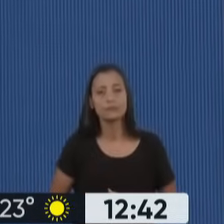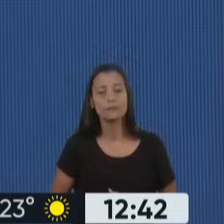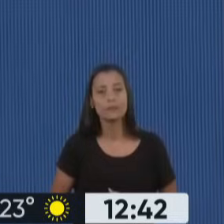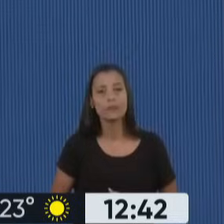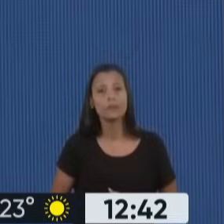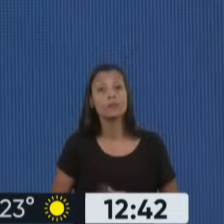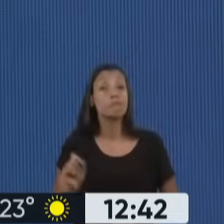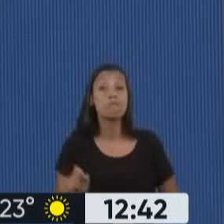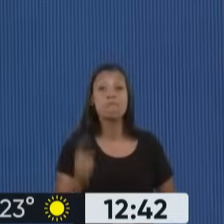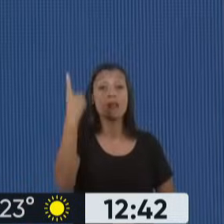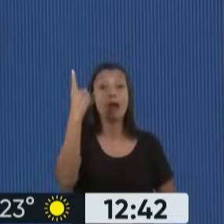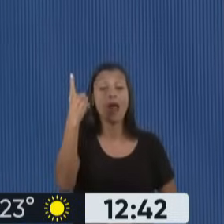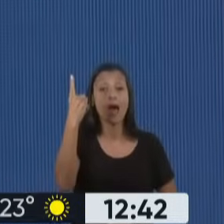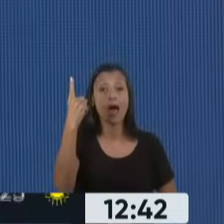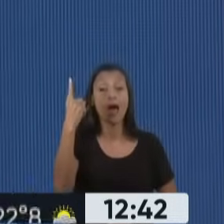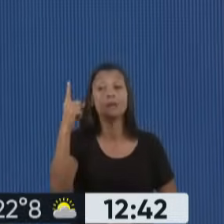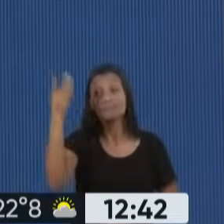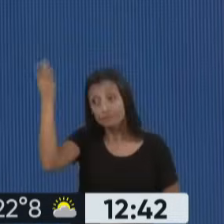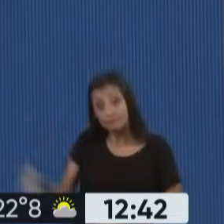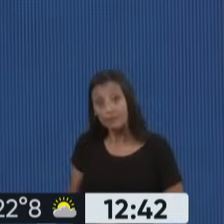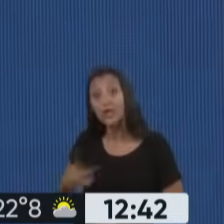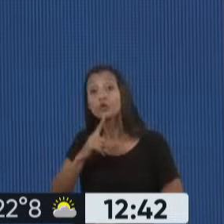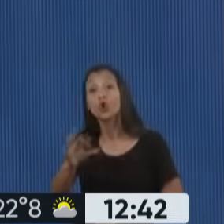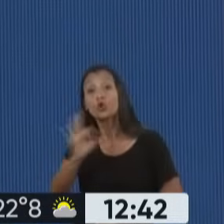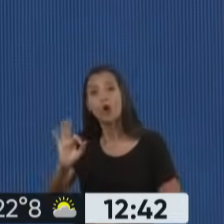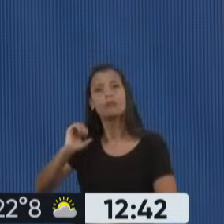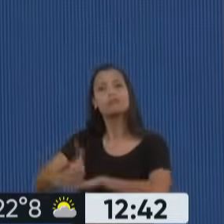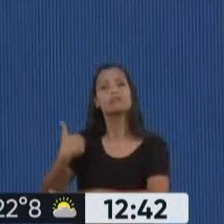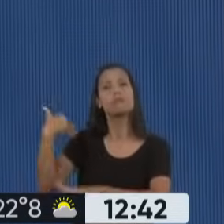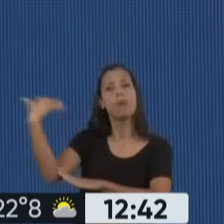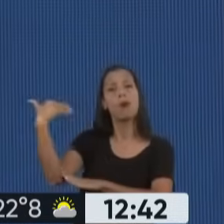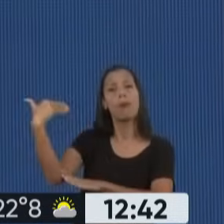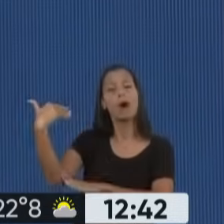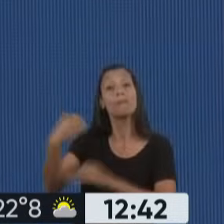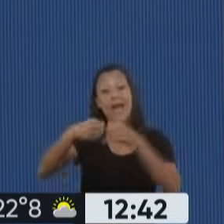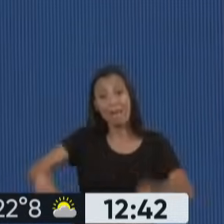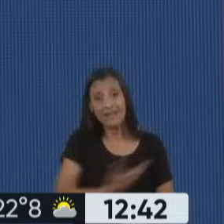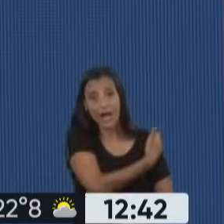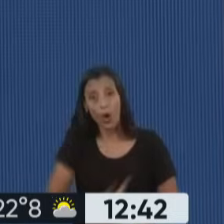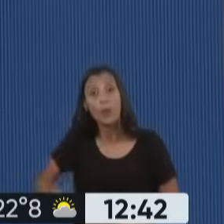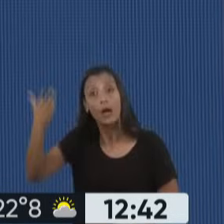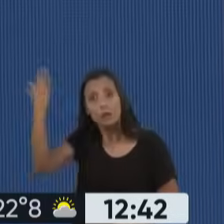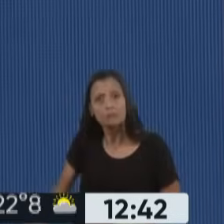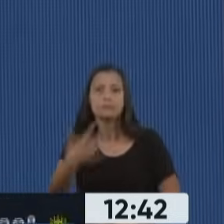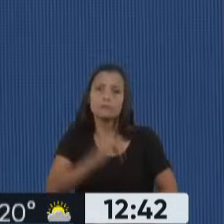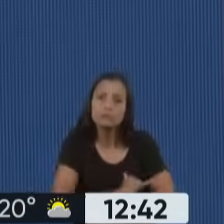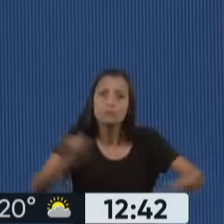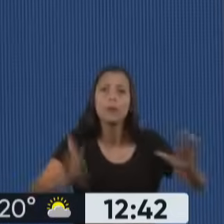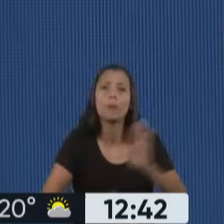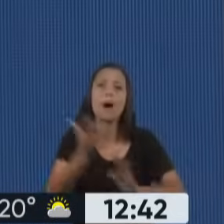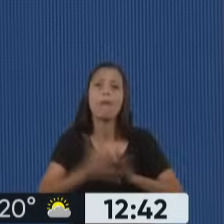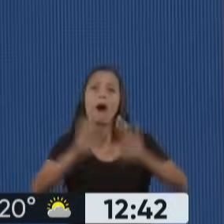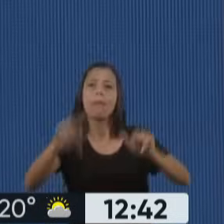fue la primera charla que dio Toto al inicio del gobierno, cuando anunciaba las características del